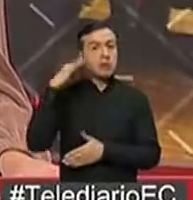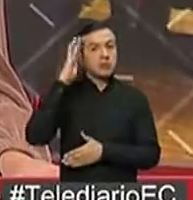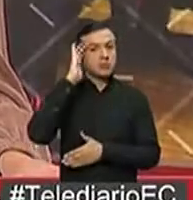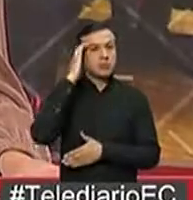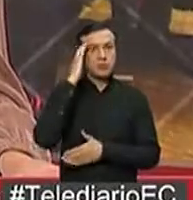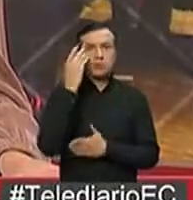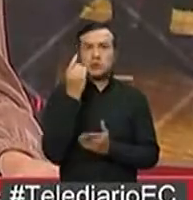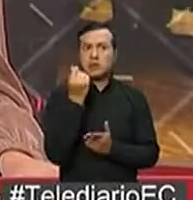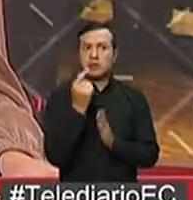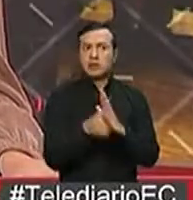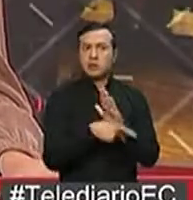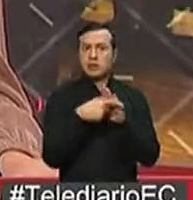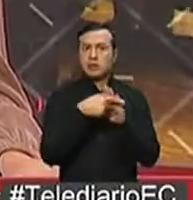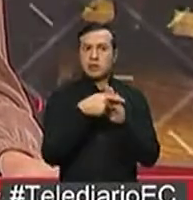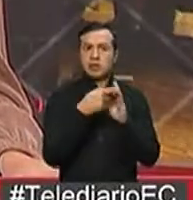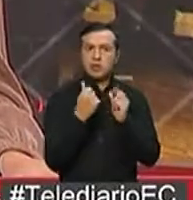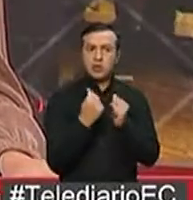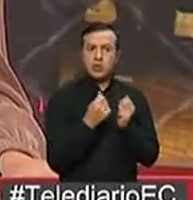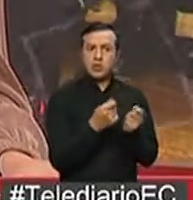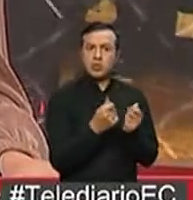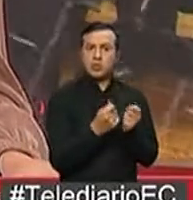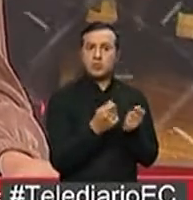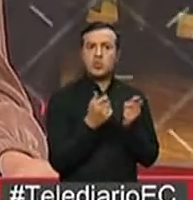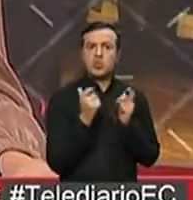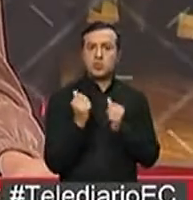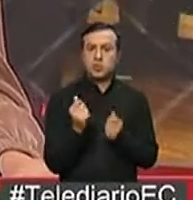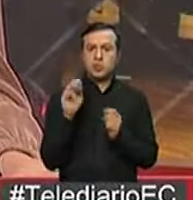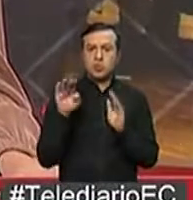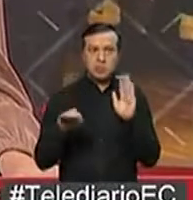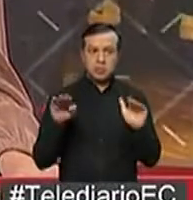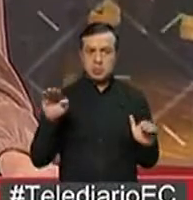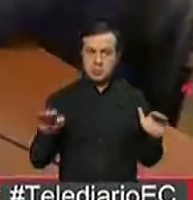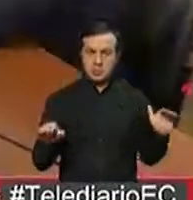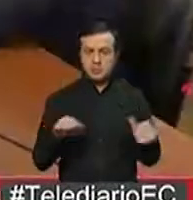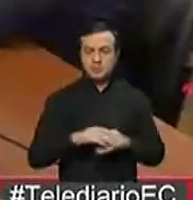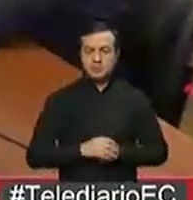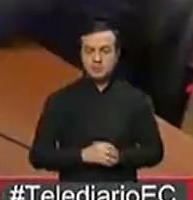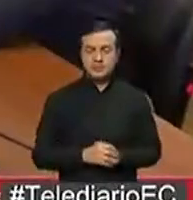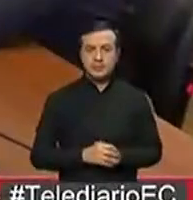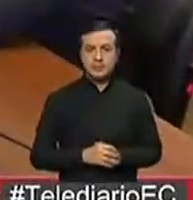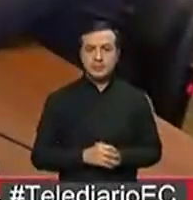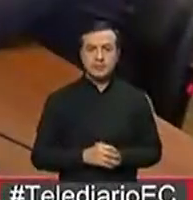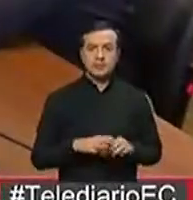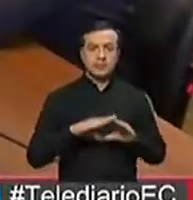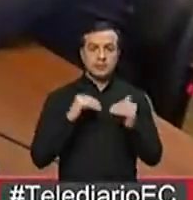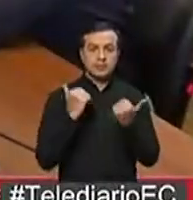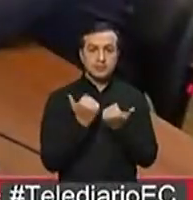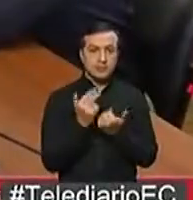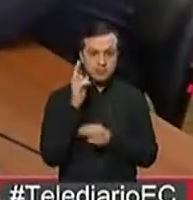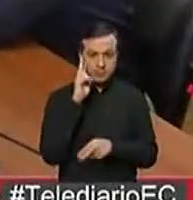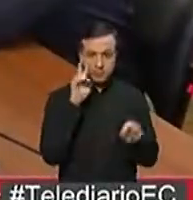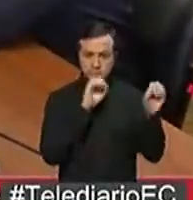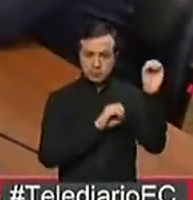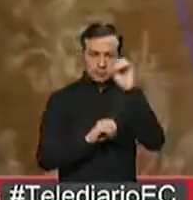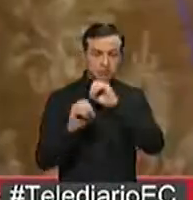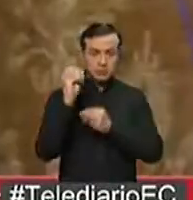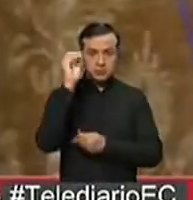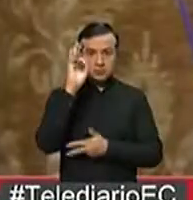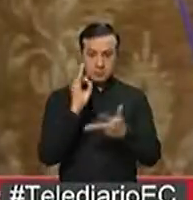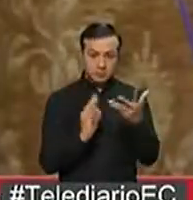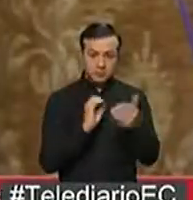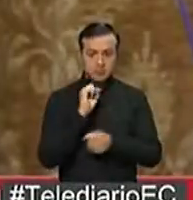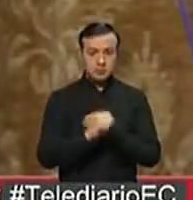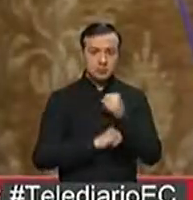la reducción de asignaciones del presupuesto en algunos rubros. La Comisión realiza observaciones a la proforma